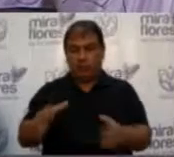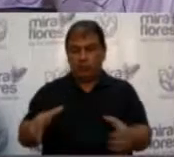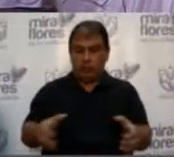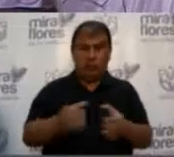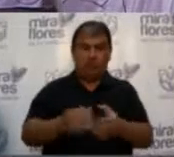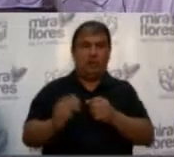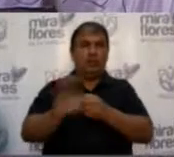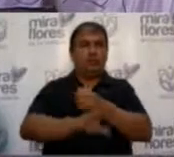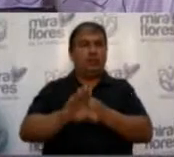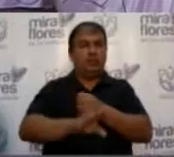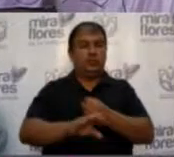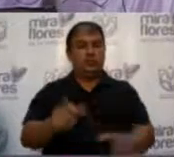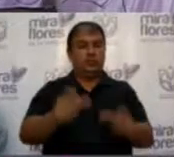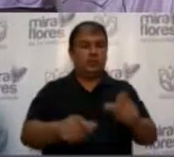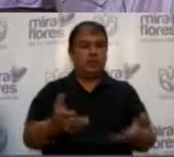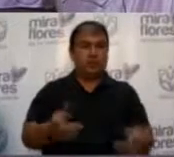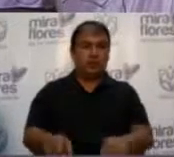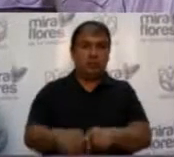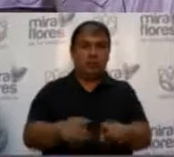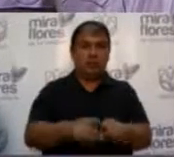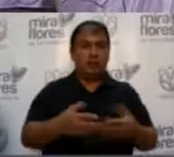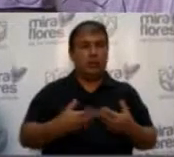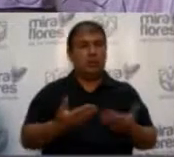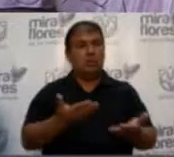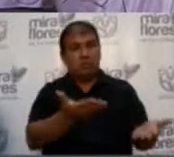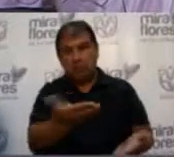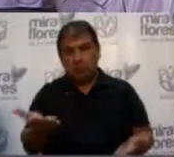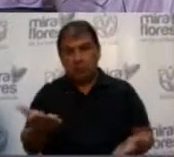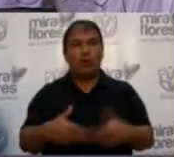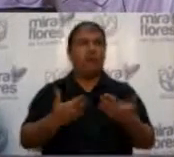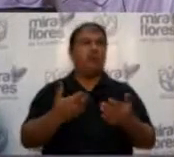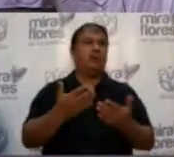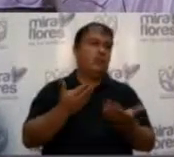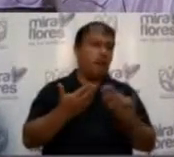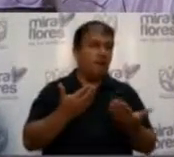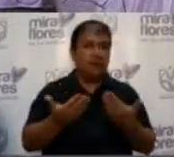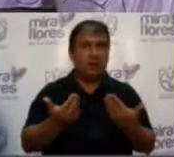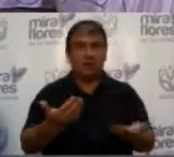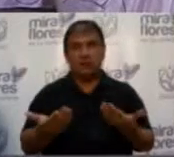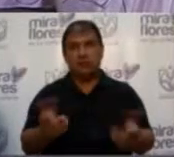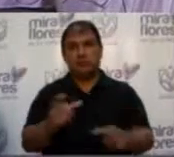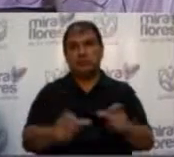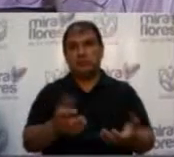Ciudadana. Sin perjuicio de eso, ofrezco el uso de la palabra si es que alguien quisiera